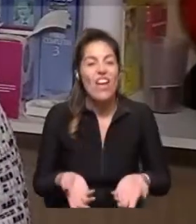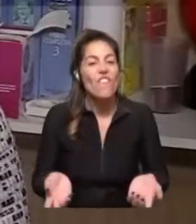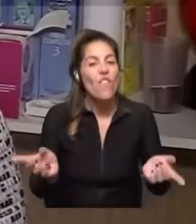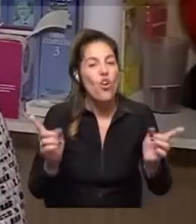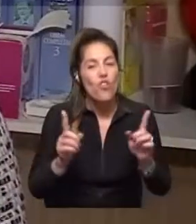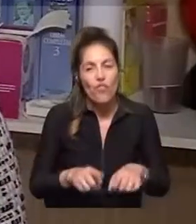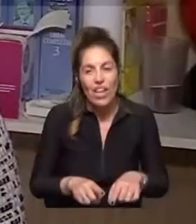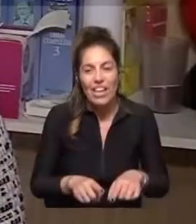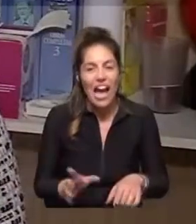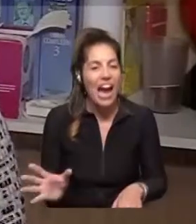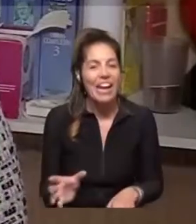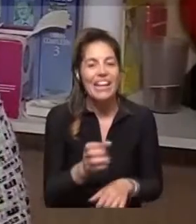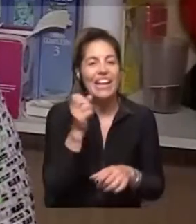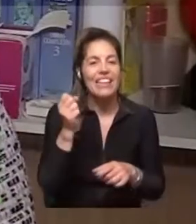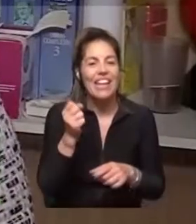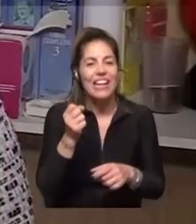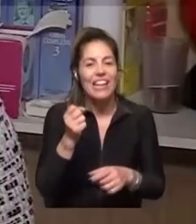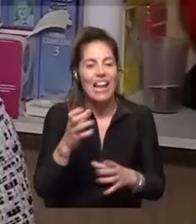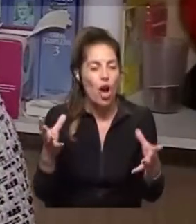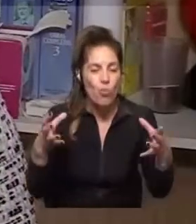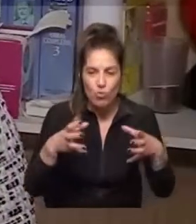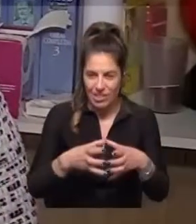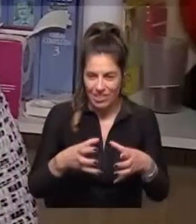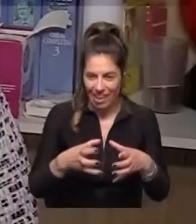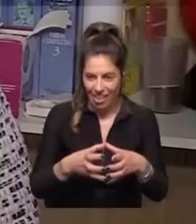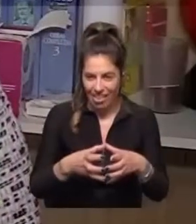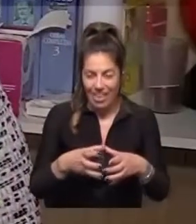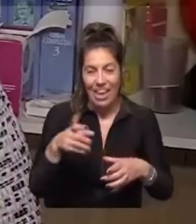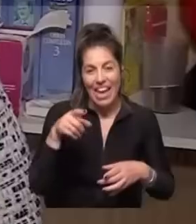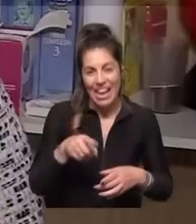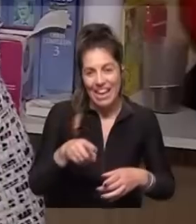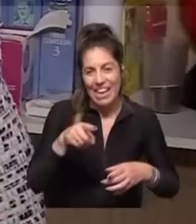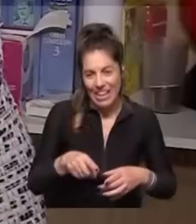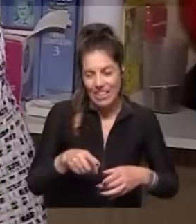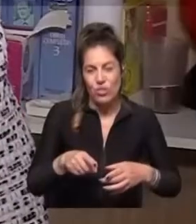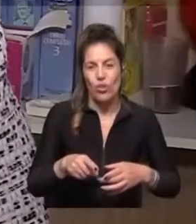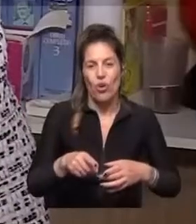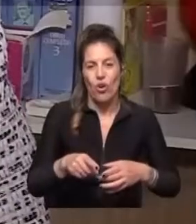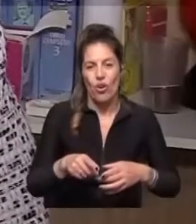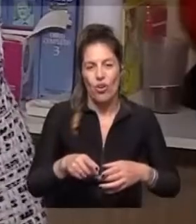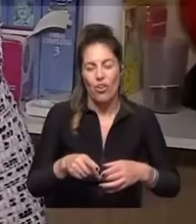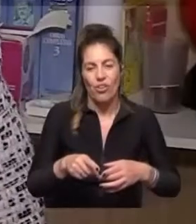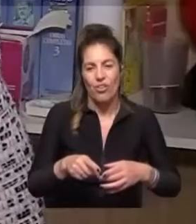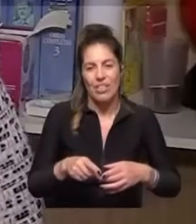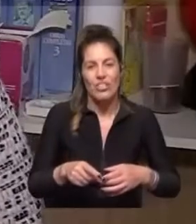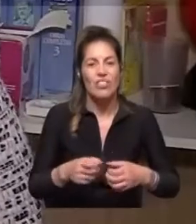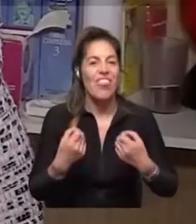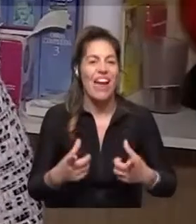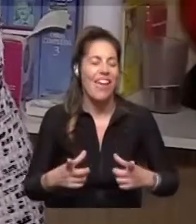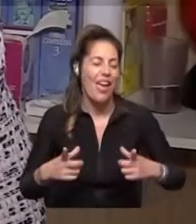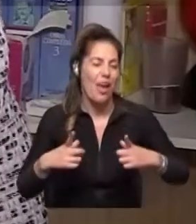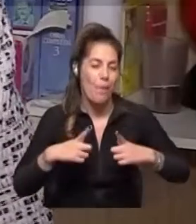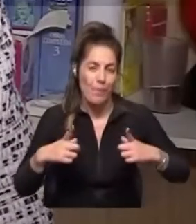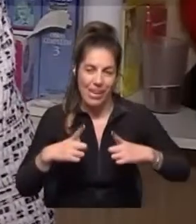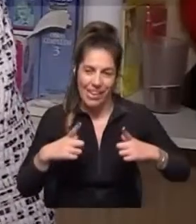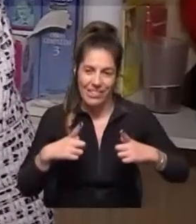a rescatar la comunidad esos son las crear la Esperanza a